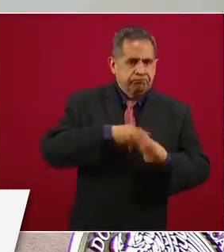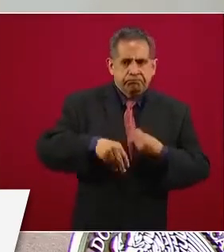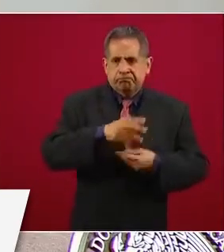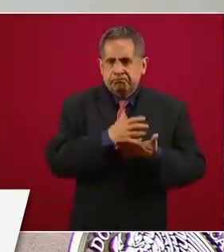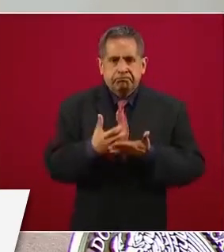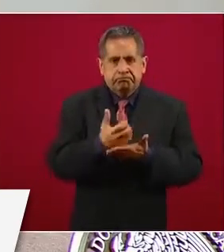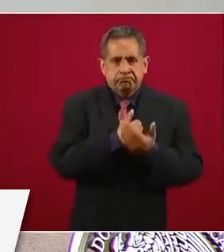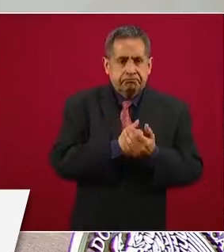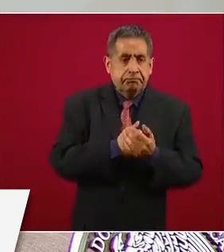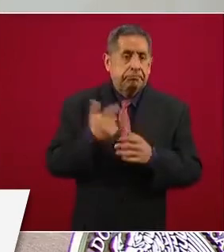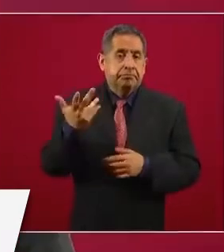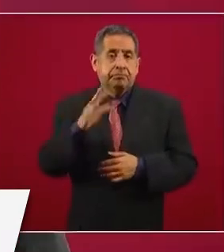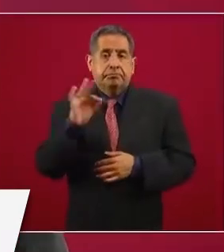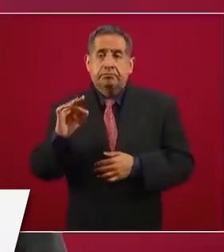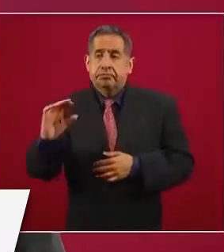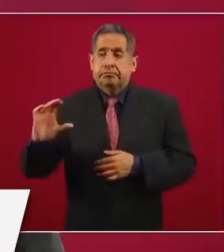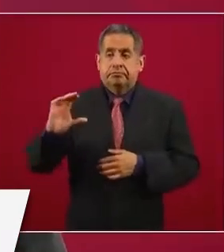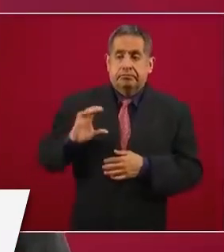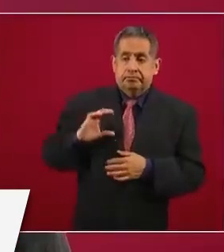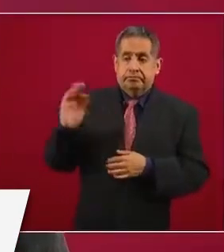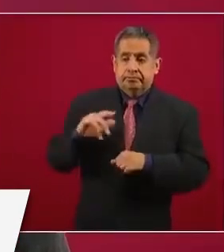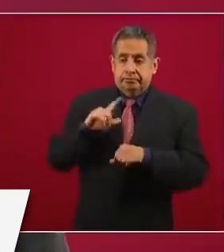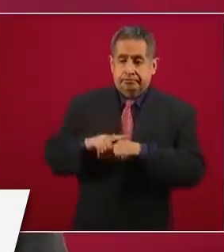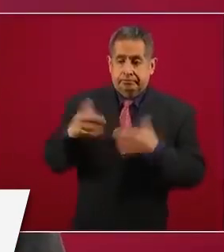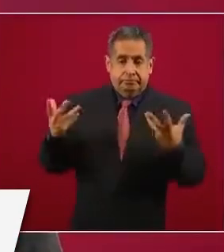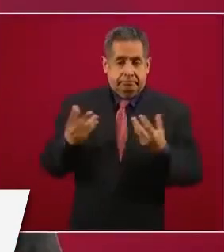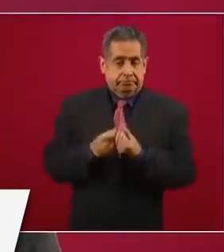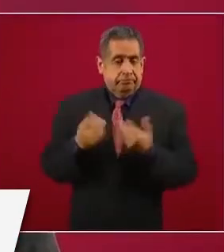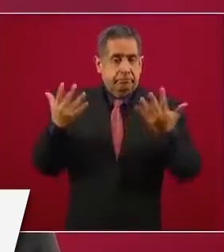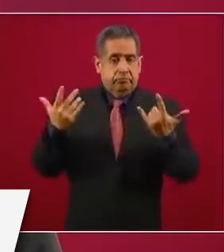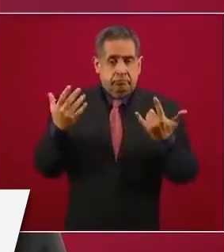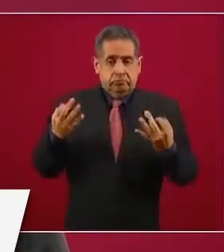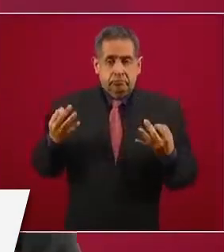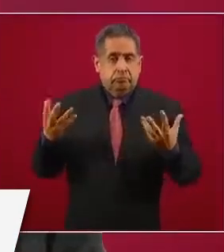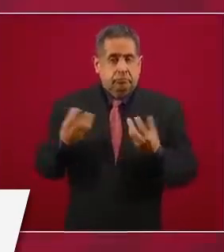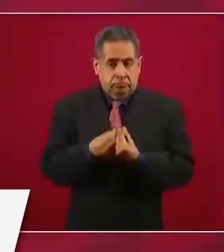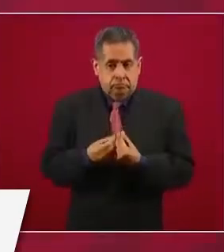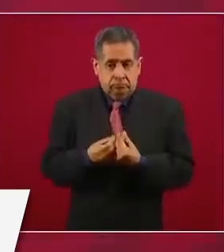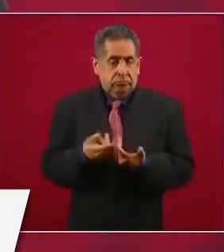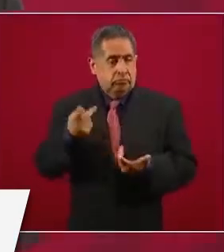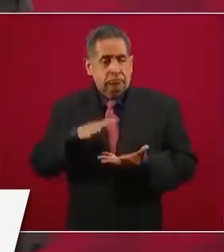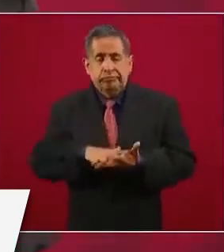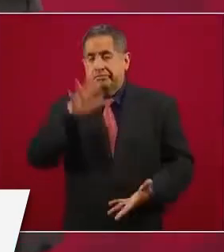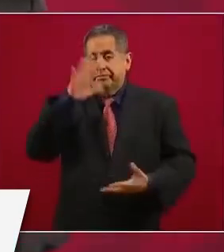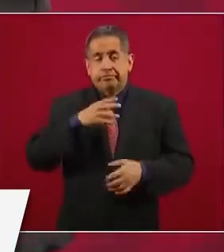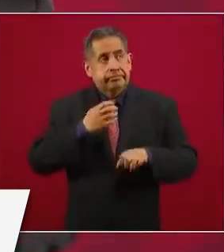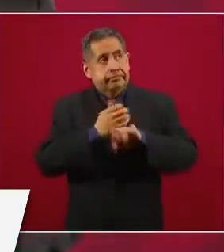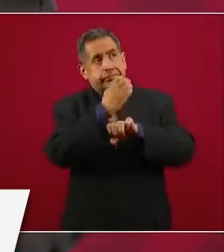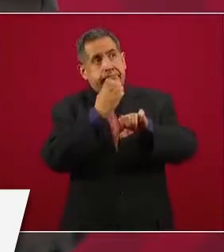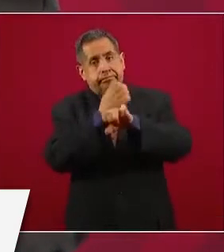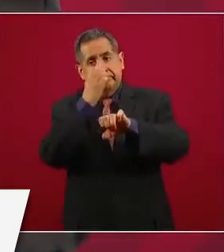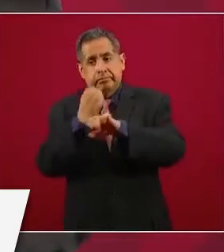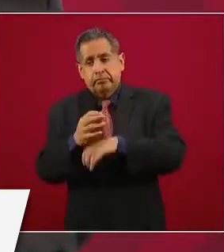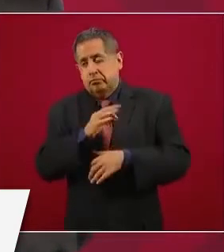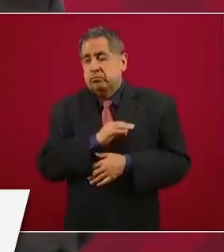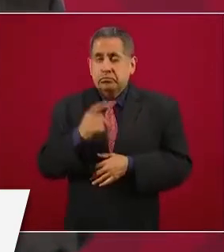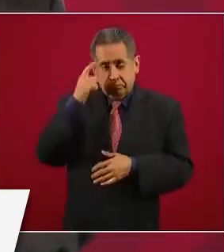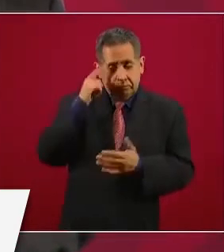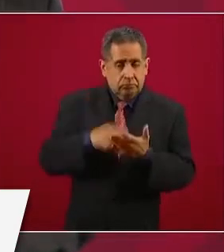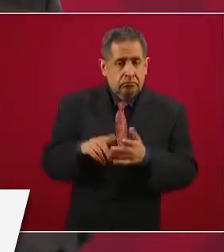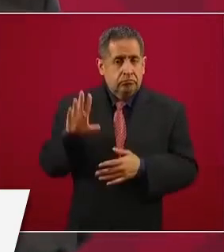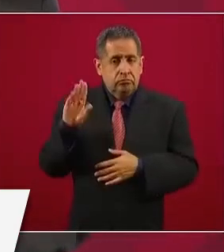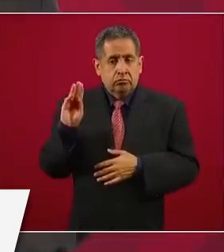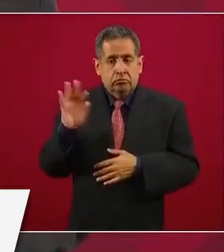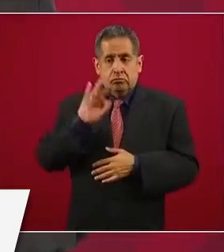y el 50% son participaciones federales, pero en la mayoría de los estados es como el